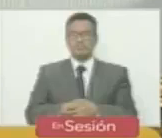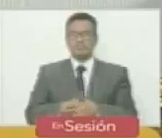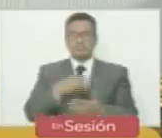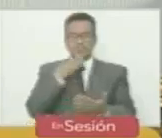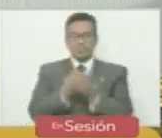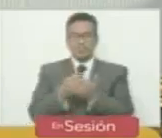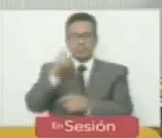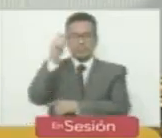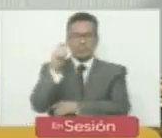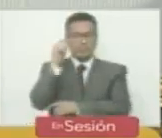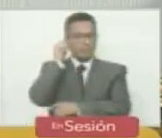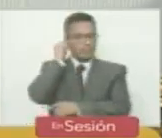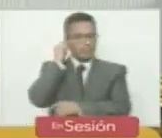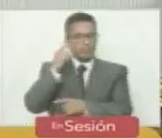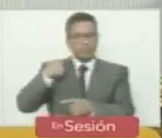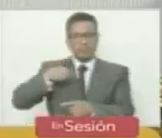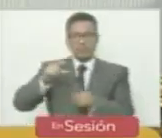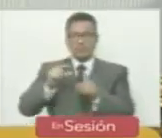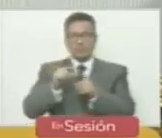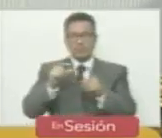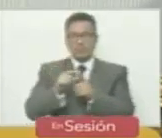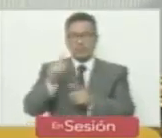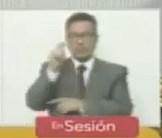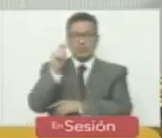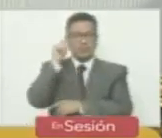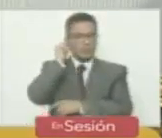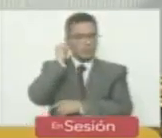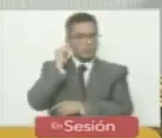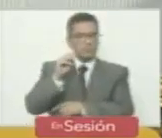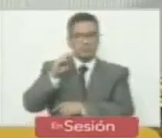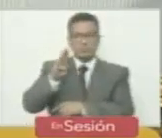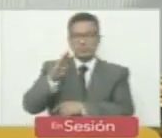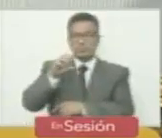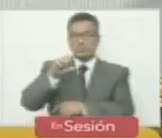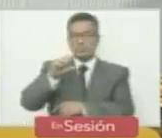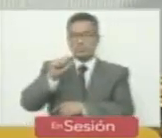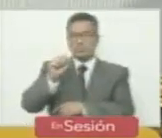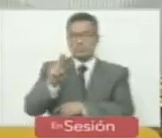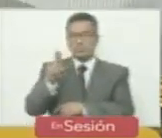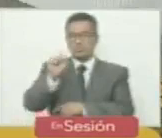Gracias, diputada. Tiene la palabra la diputada Busi Galeano.